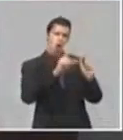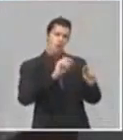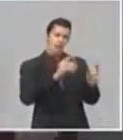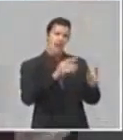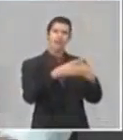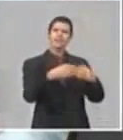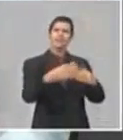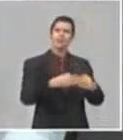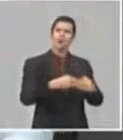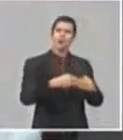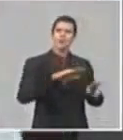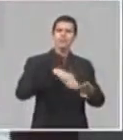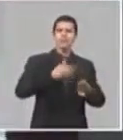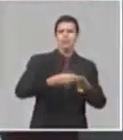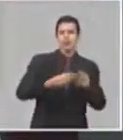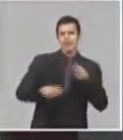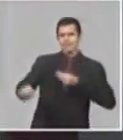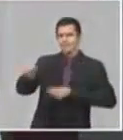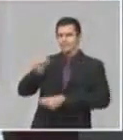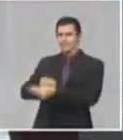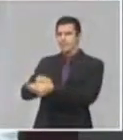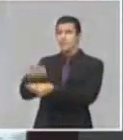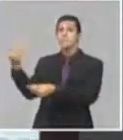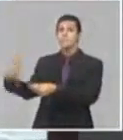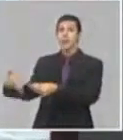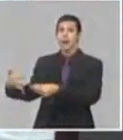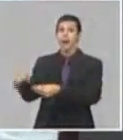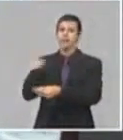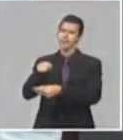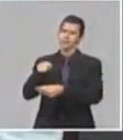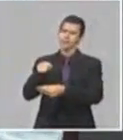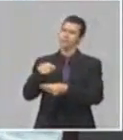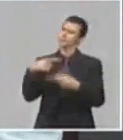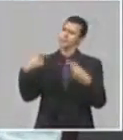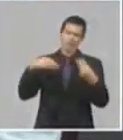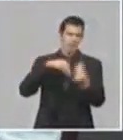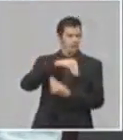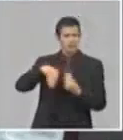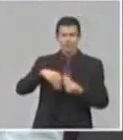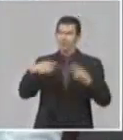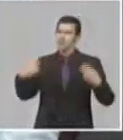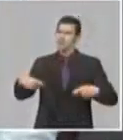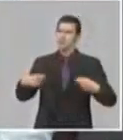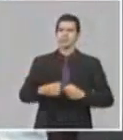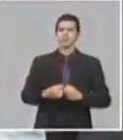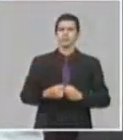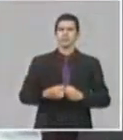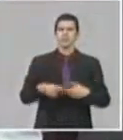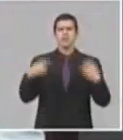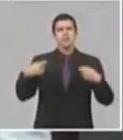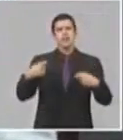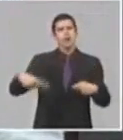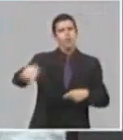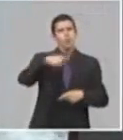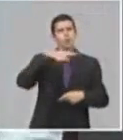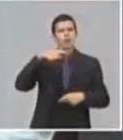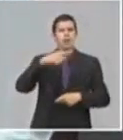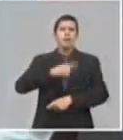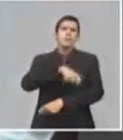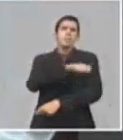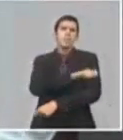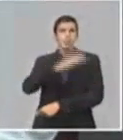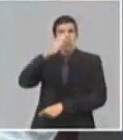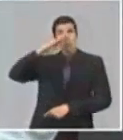pero para todos nosotros es la revolución la participación del pueblo y lo que tenemos que lograr que el pueblo entienda bien porque vemos a toda